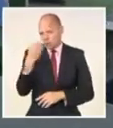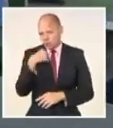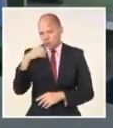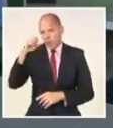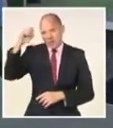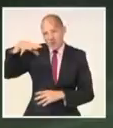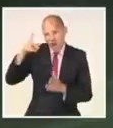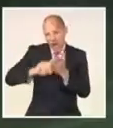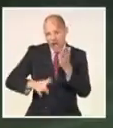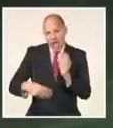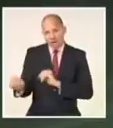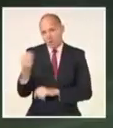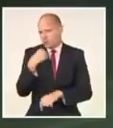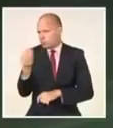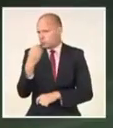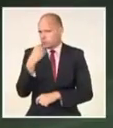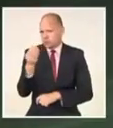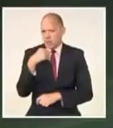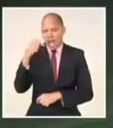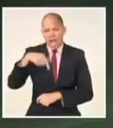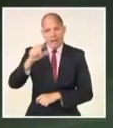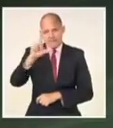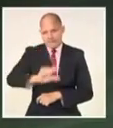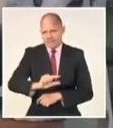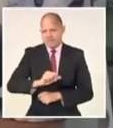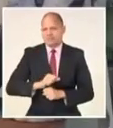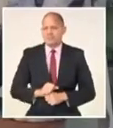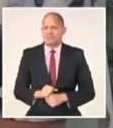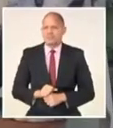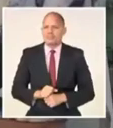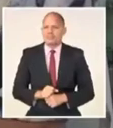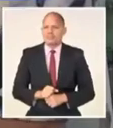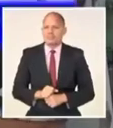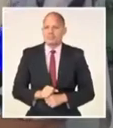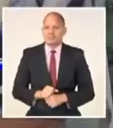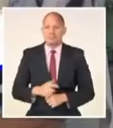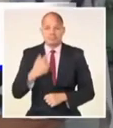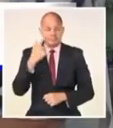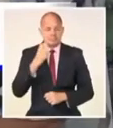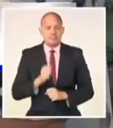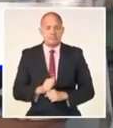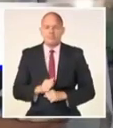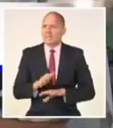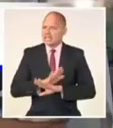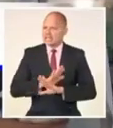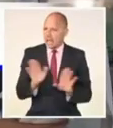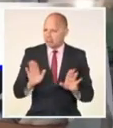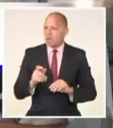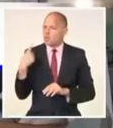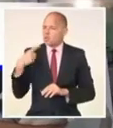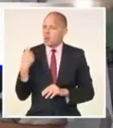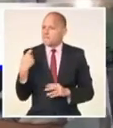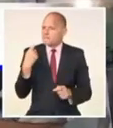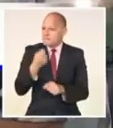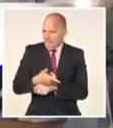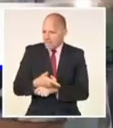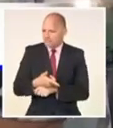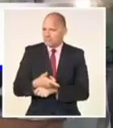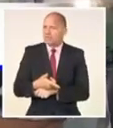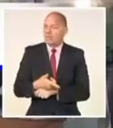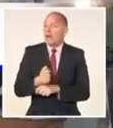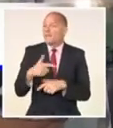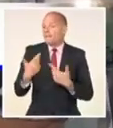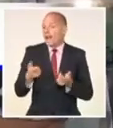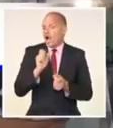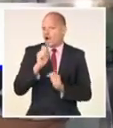de facturas de electricidad. Esta inversión que nosotros presentamos, prácticamente en 13 meses del año,